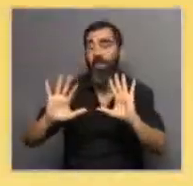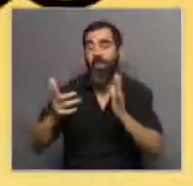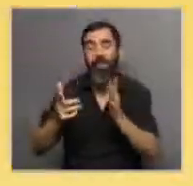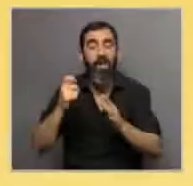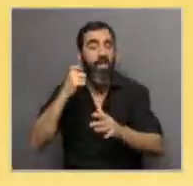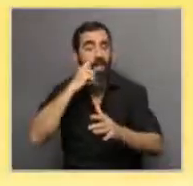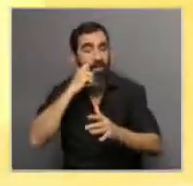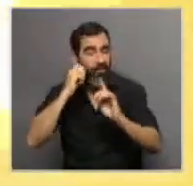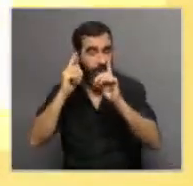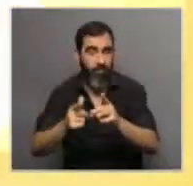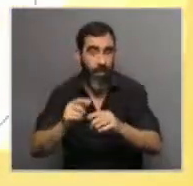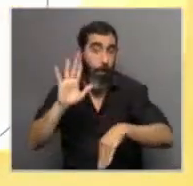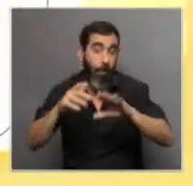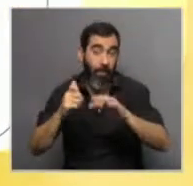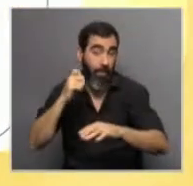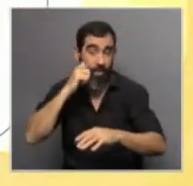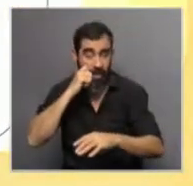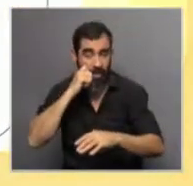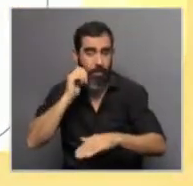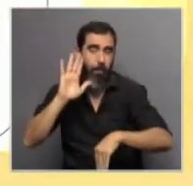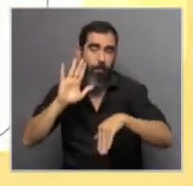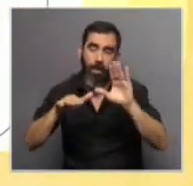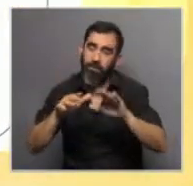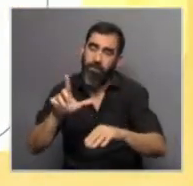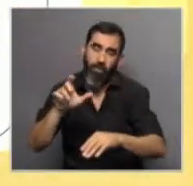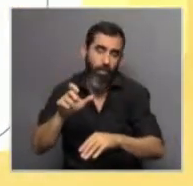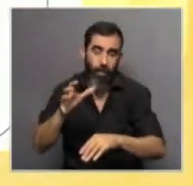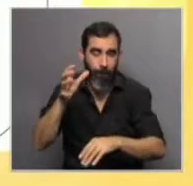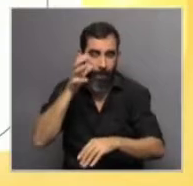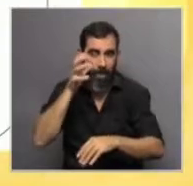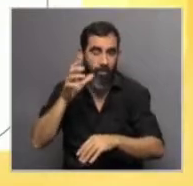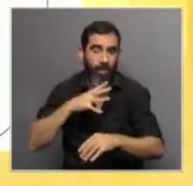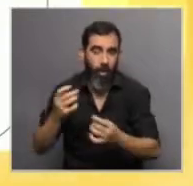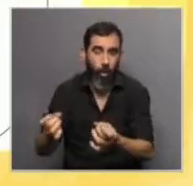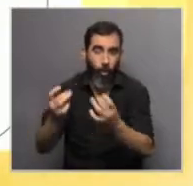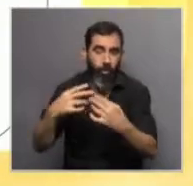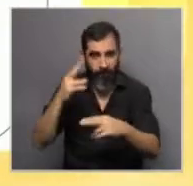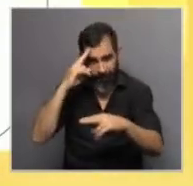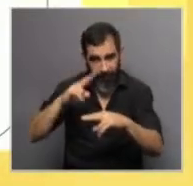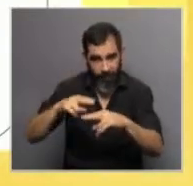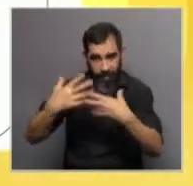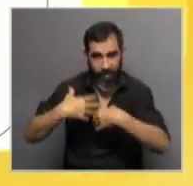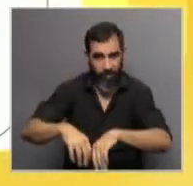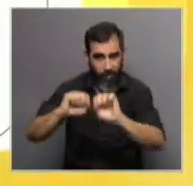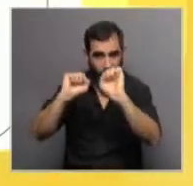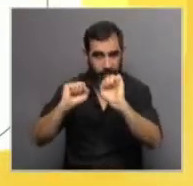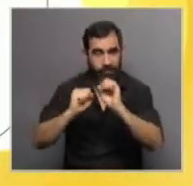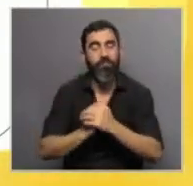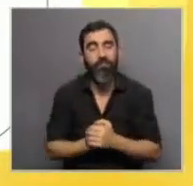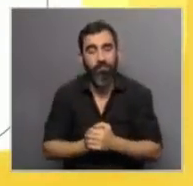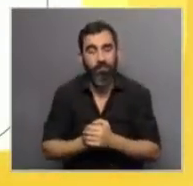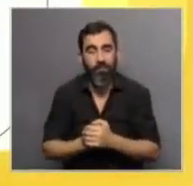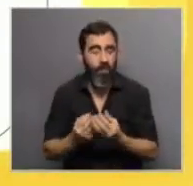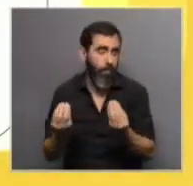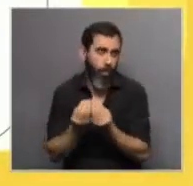de la edad. Cuanto mayor edad, aumenta muchísimo el riesgo de padecer, de ser diagnosticado, como muchos cánceres,